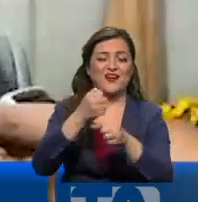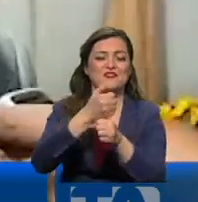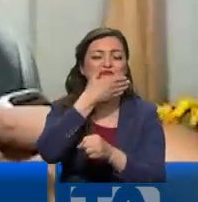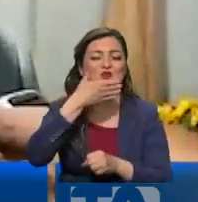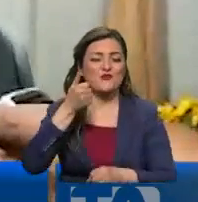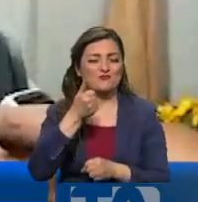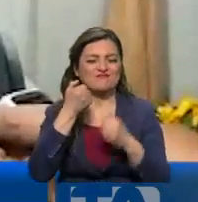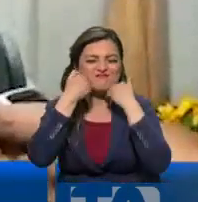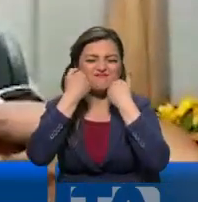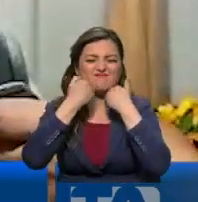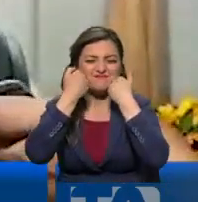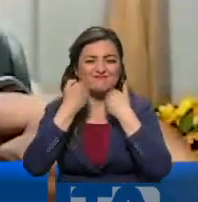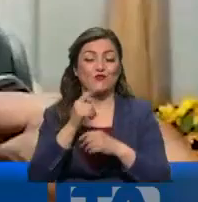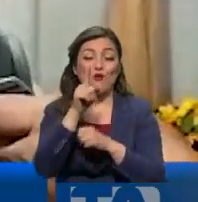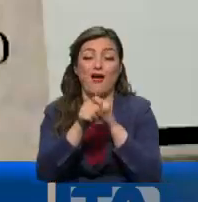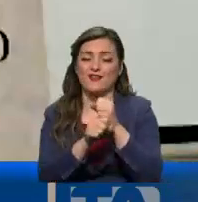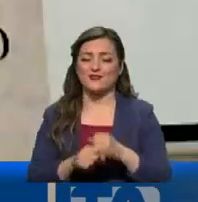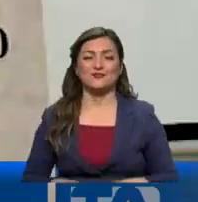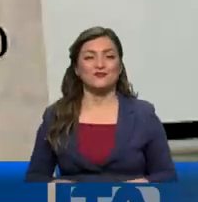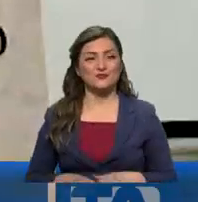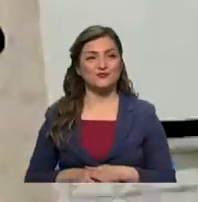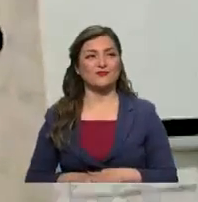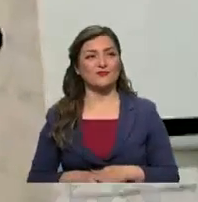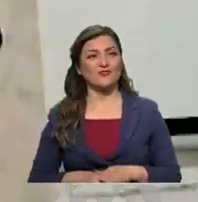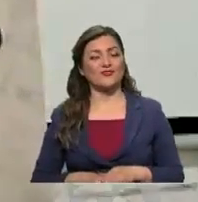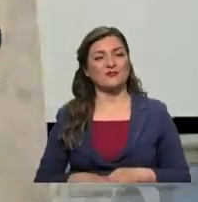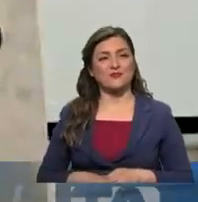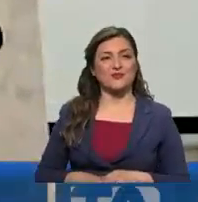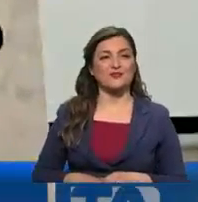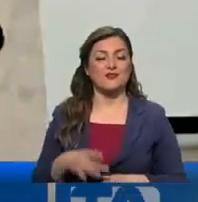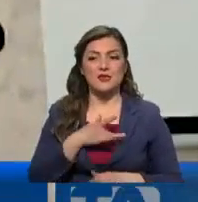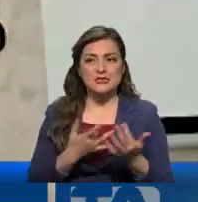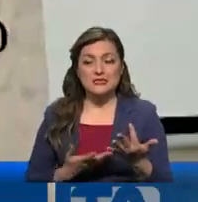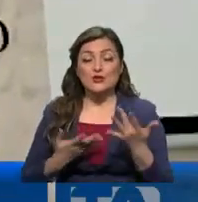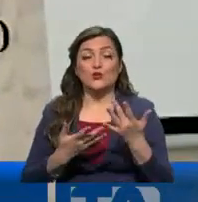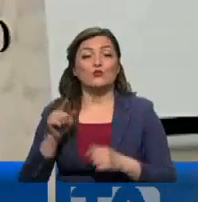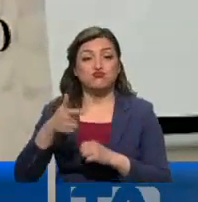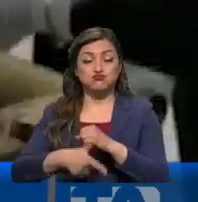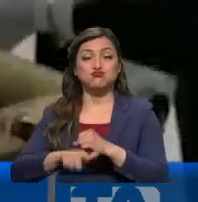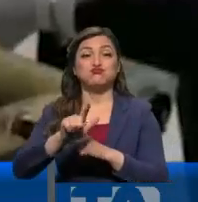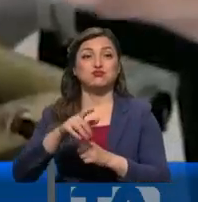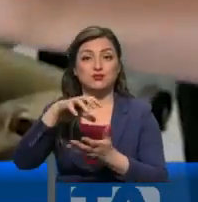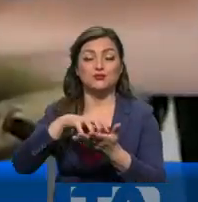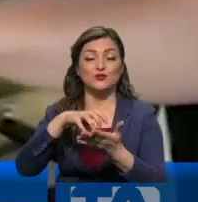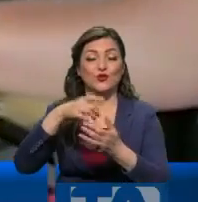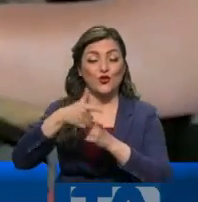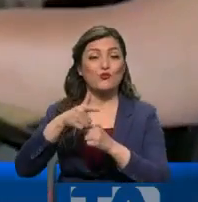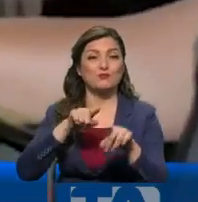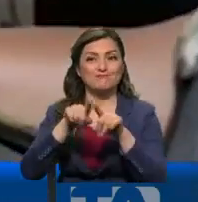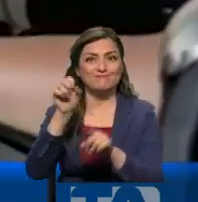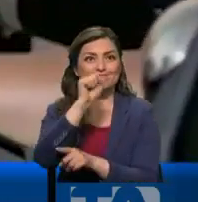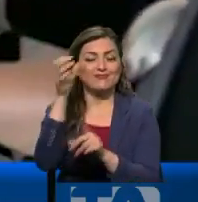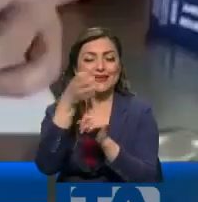que lo hacemos con mucho cariño durante todo un año. Existe mucha expectativa en el sur del país, pues la provincia de Loja ha ganado